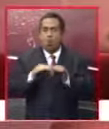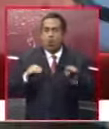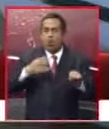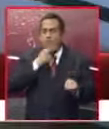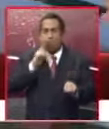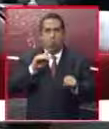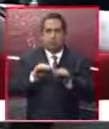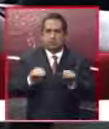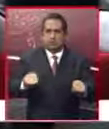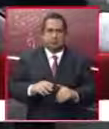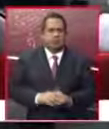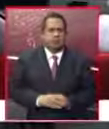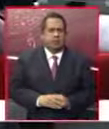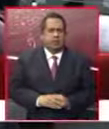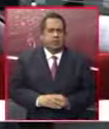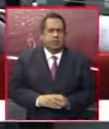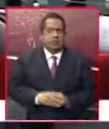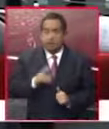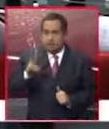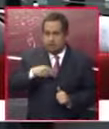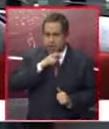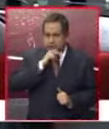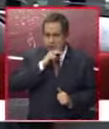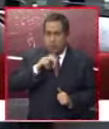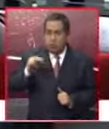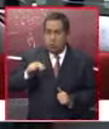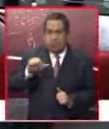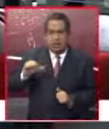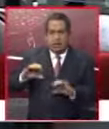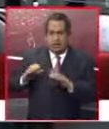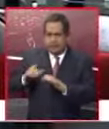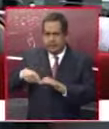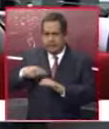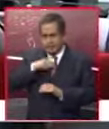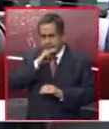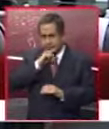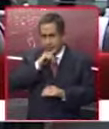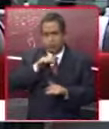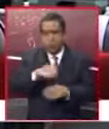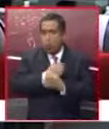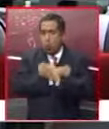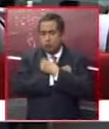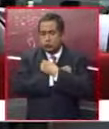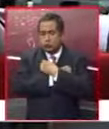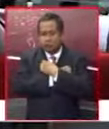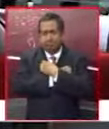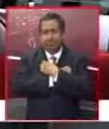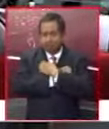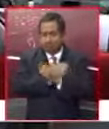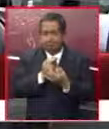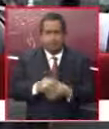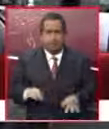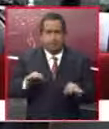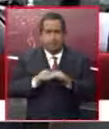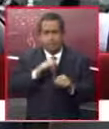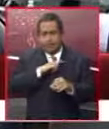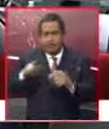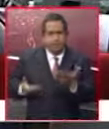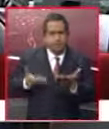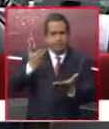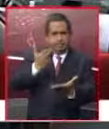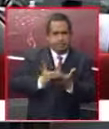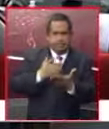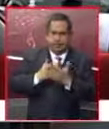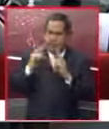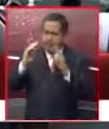hombres. Preocupado el Partido Nueva Alianza por la educación, que es un tema importante que nosotros presentamos en